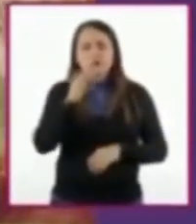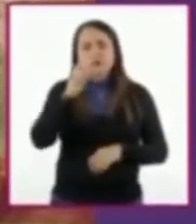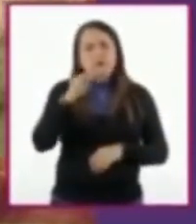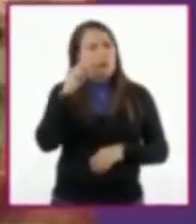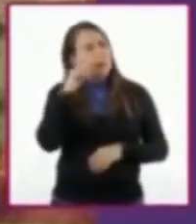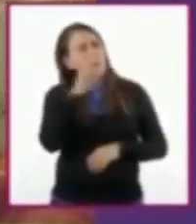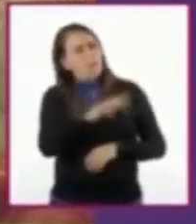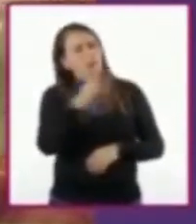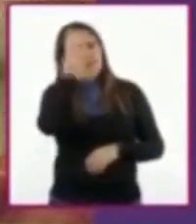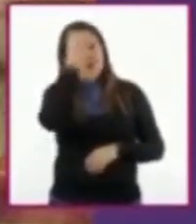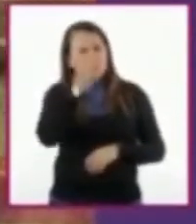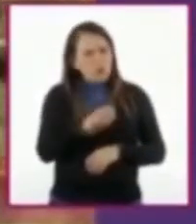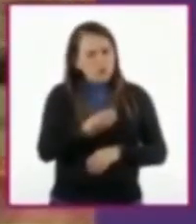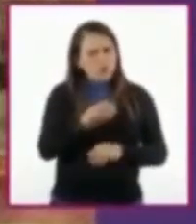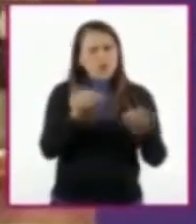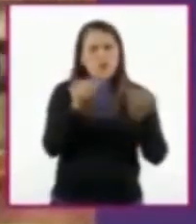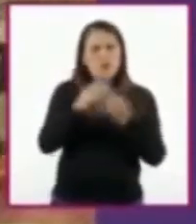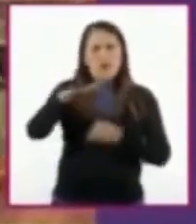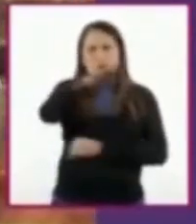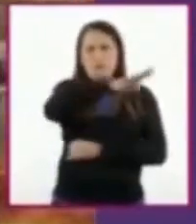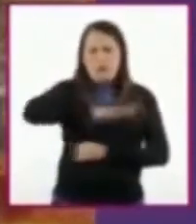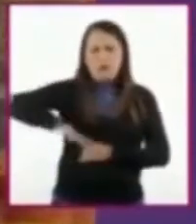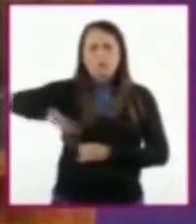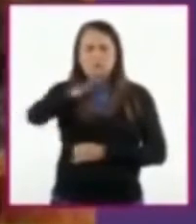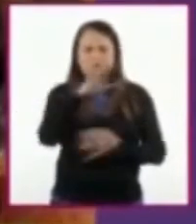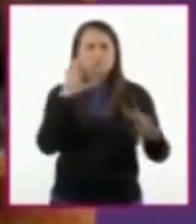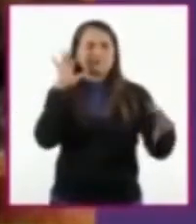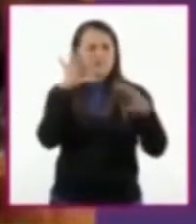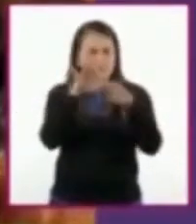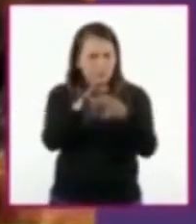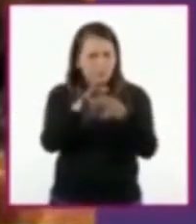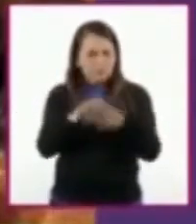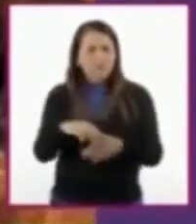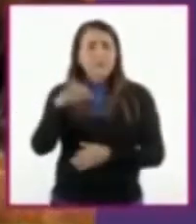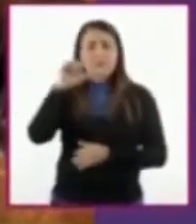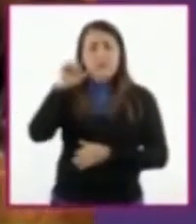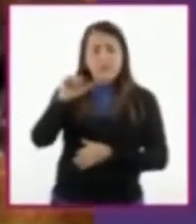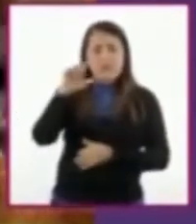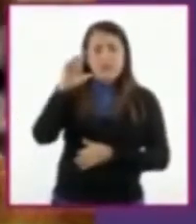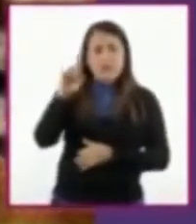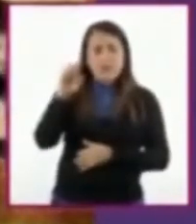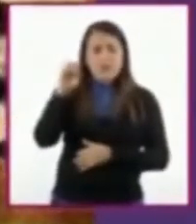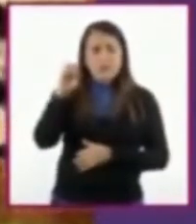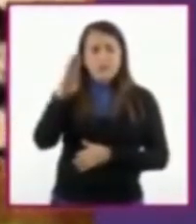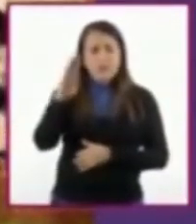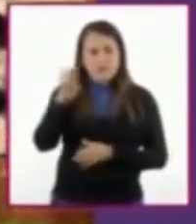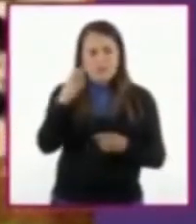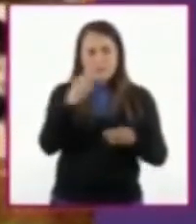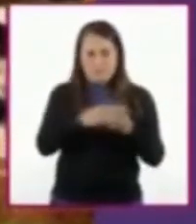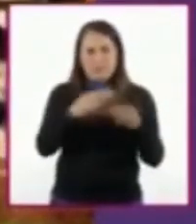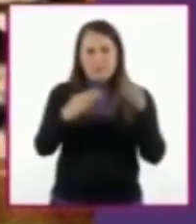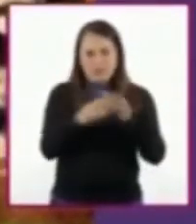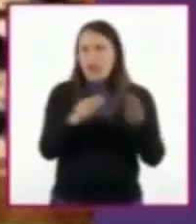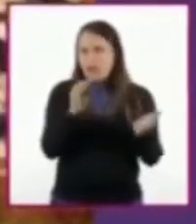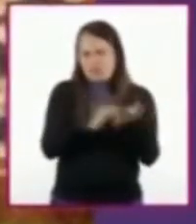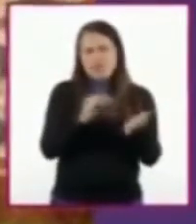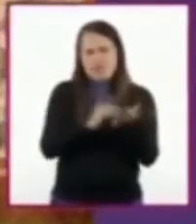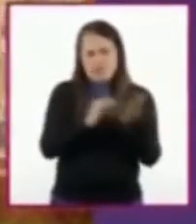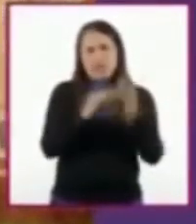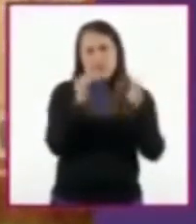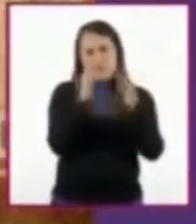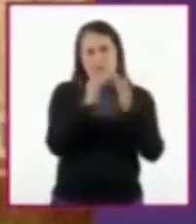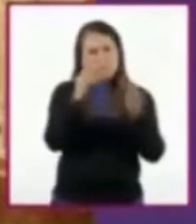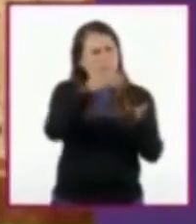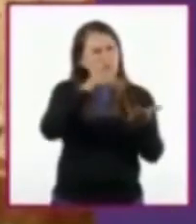estética agradable y en armonía con el paisaje. El adobe es otro material que se utiliza aún para la construcción de casas en